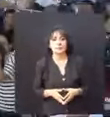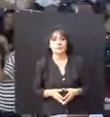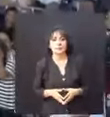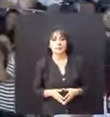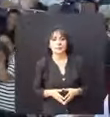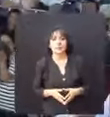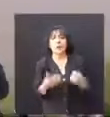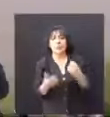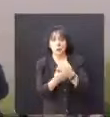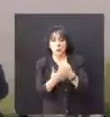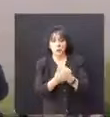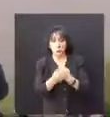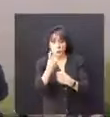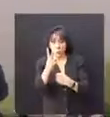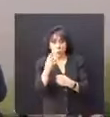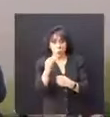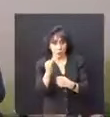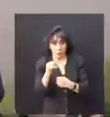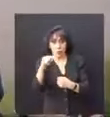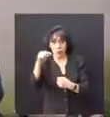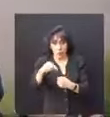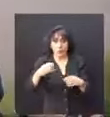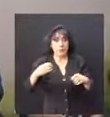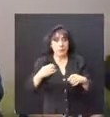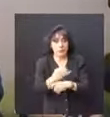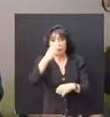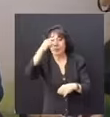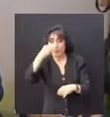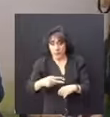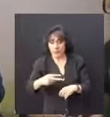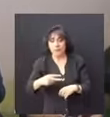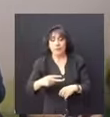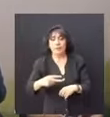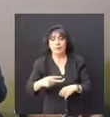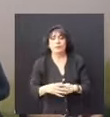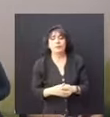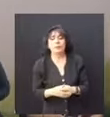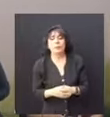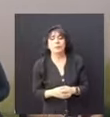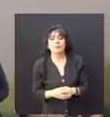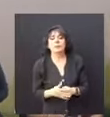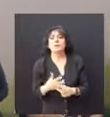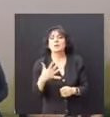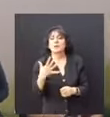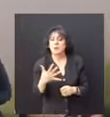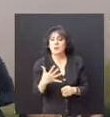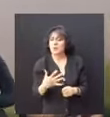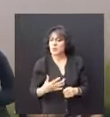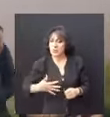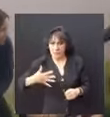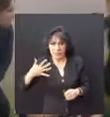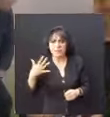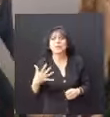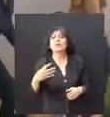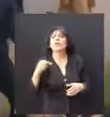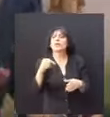Este 2 de junio en el Estado de México, 5 de 5.